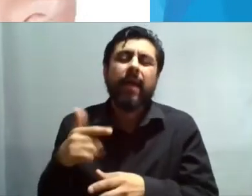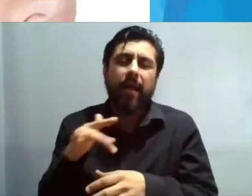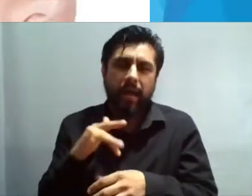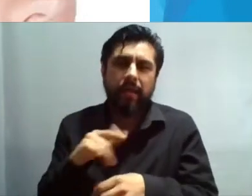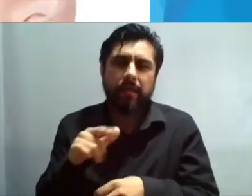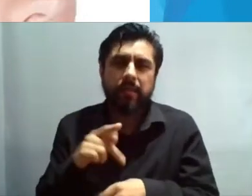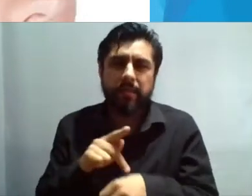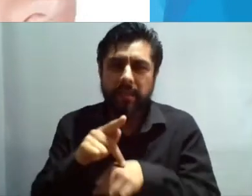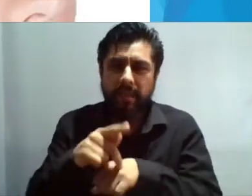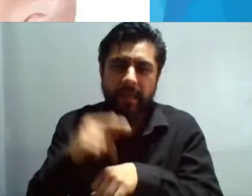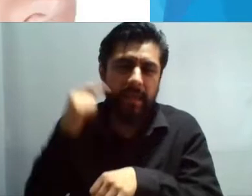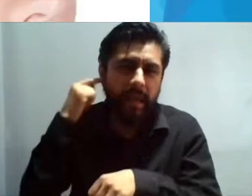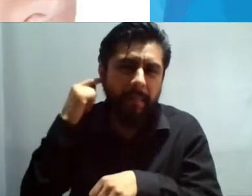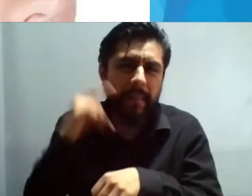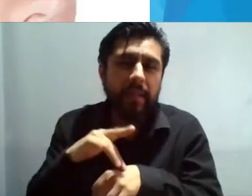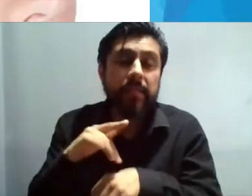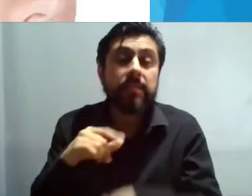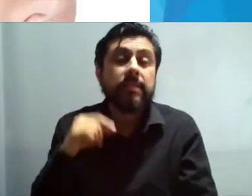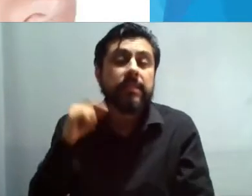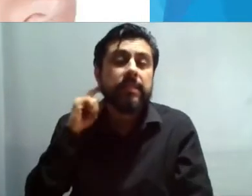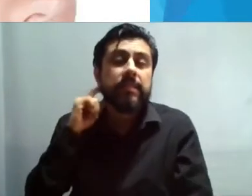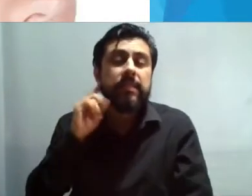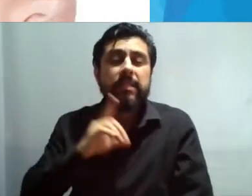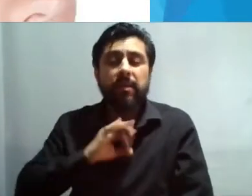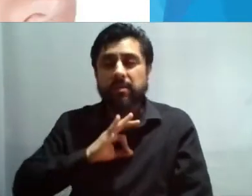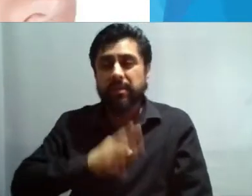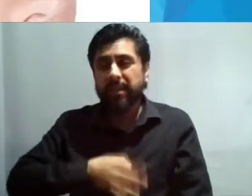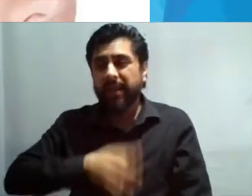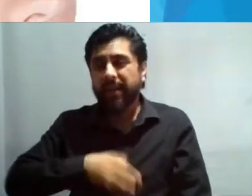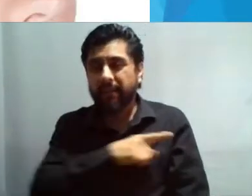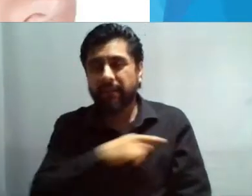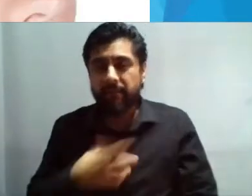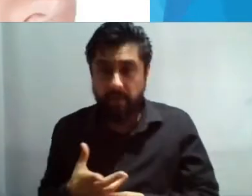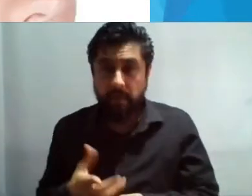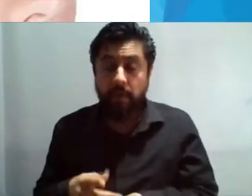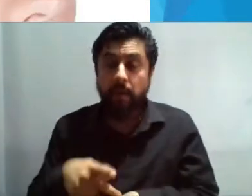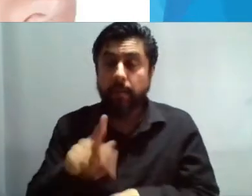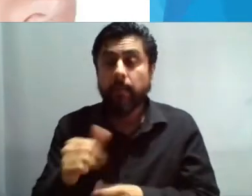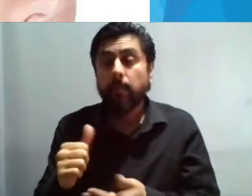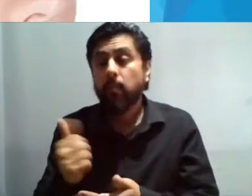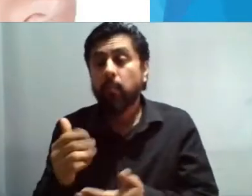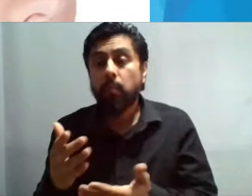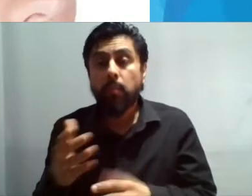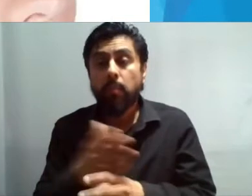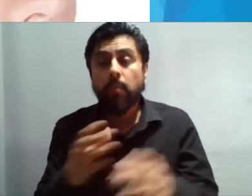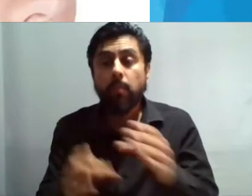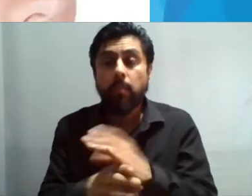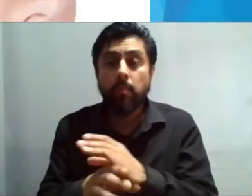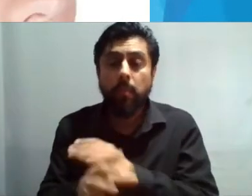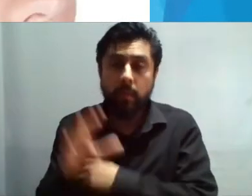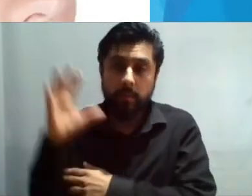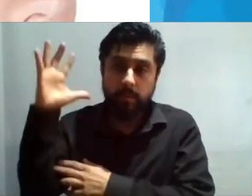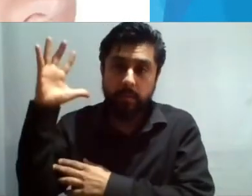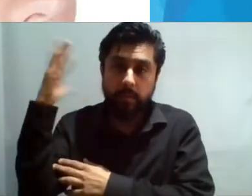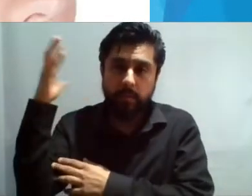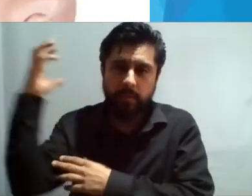de riesgo para que los oídos se infecten? Nada, claro que sí. Pero ¿qué otras cosas? El calor, el estarse picando el oído